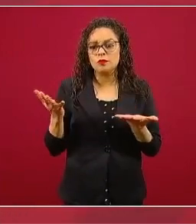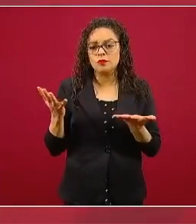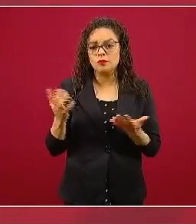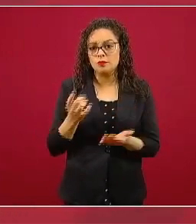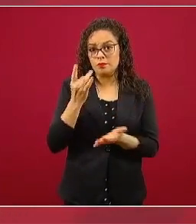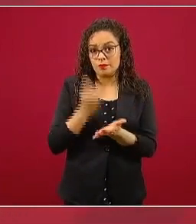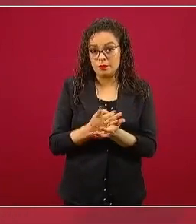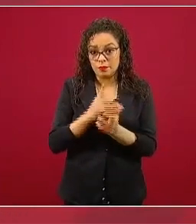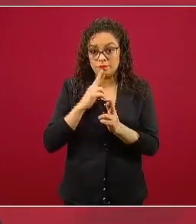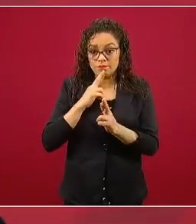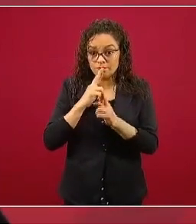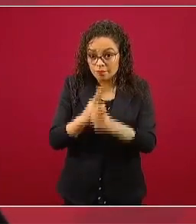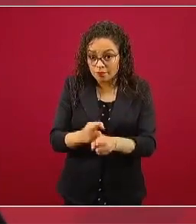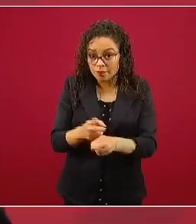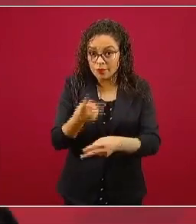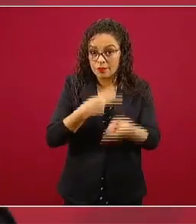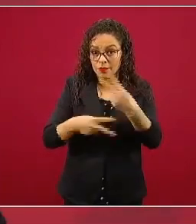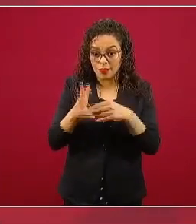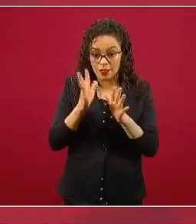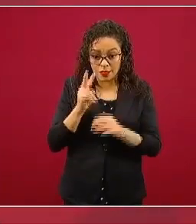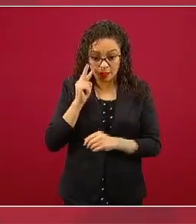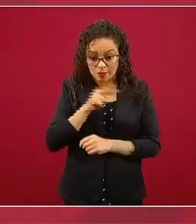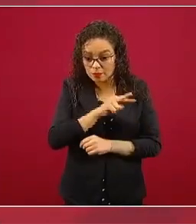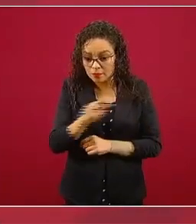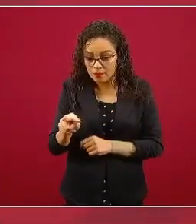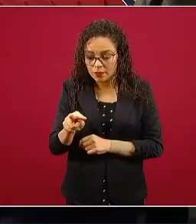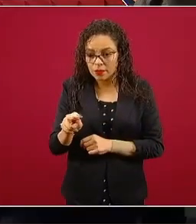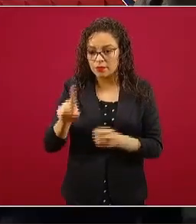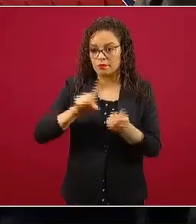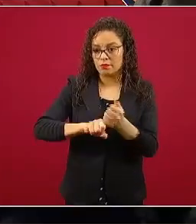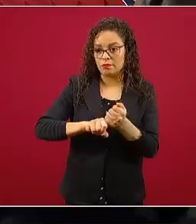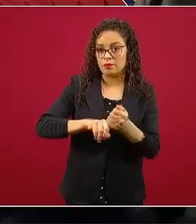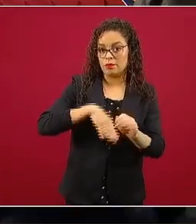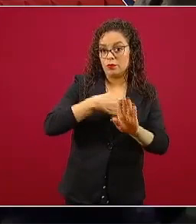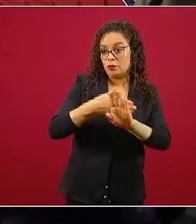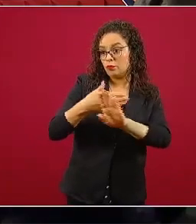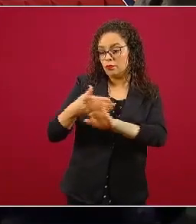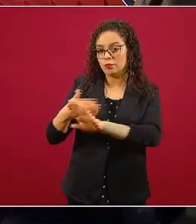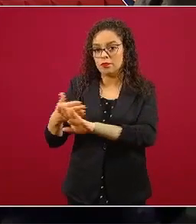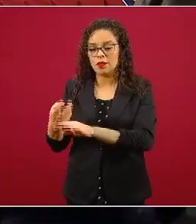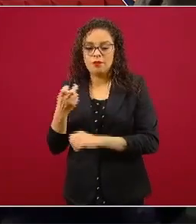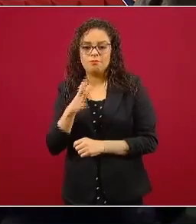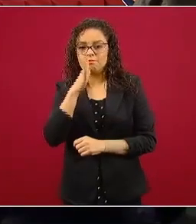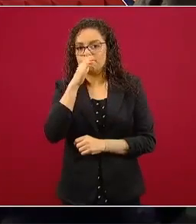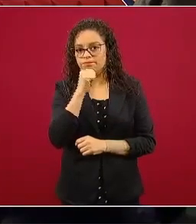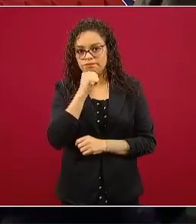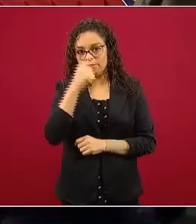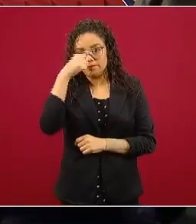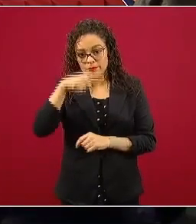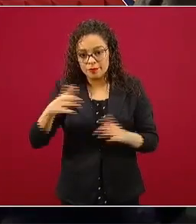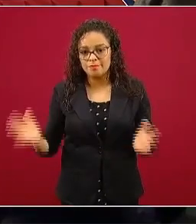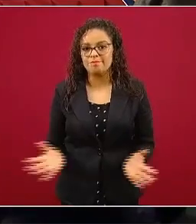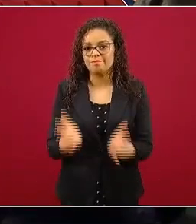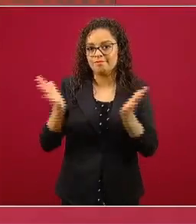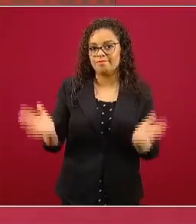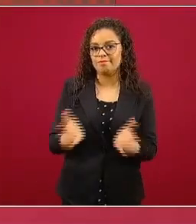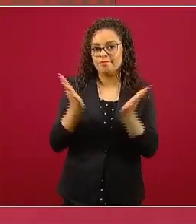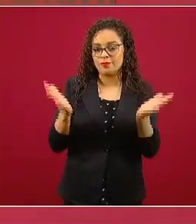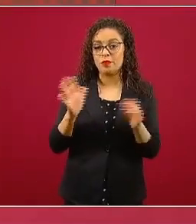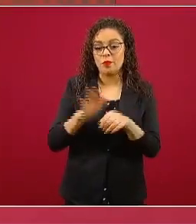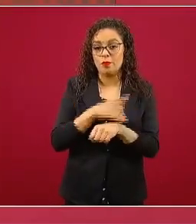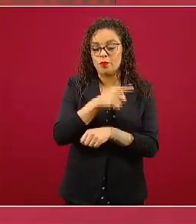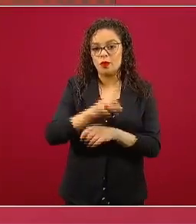O sea, que no podremos actuar de manera contradictoria al espíritu primordial que anima esta iniciativa, que es una respuesta